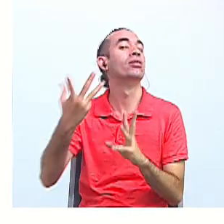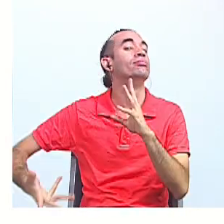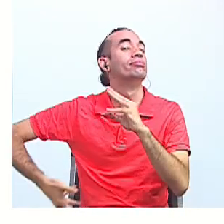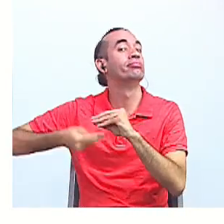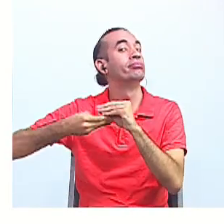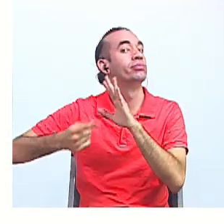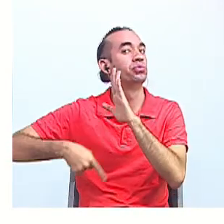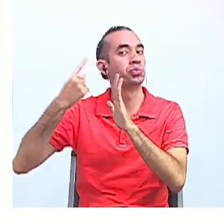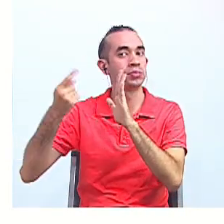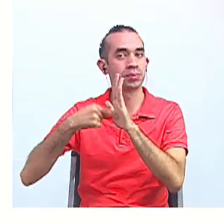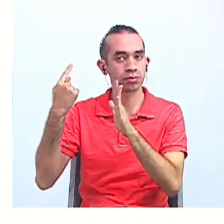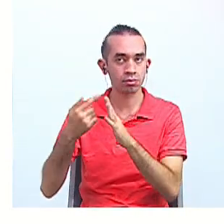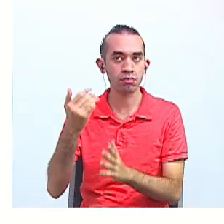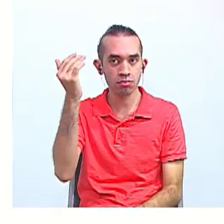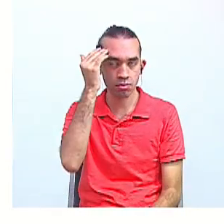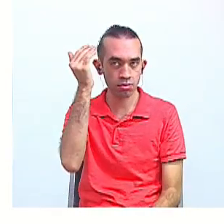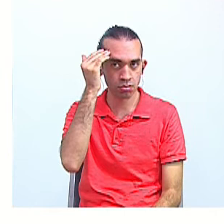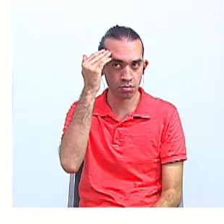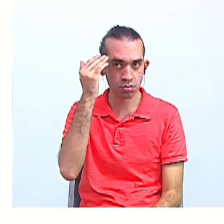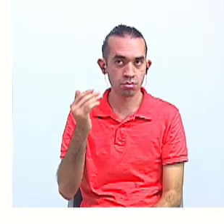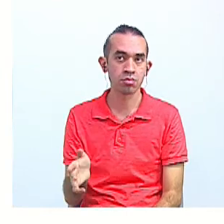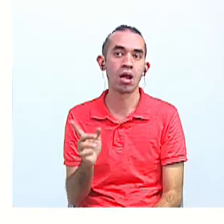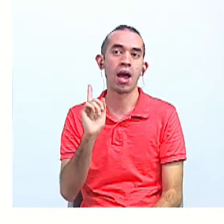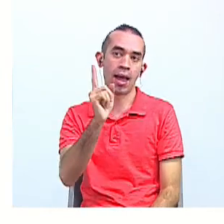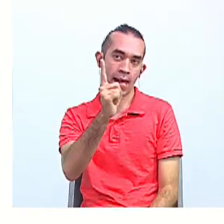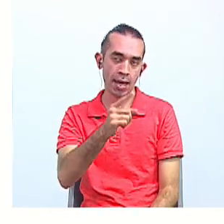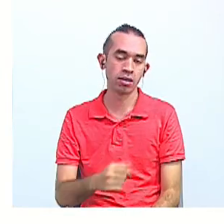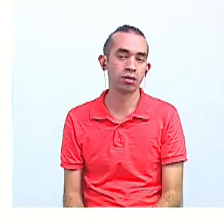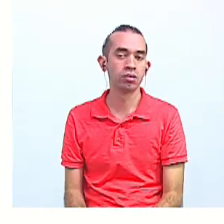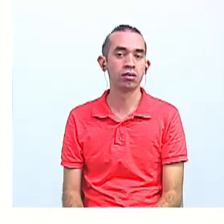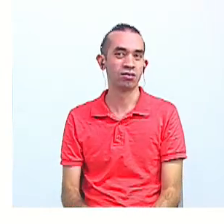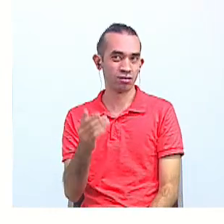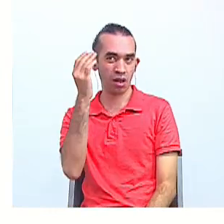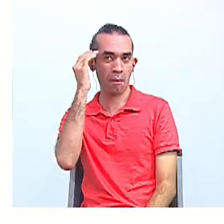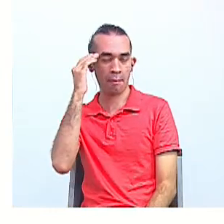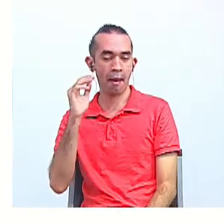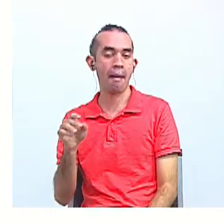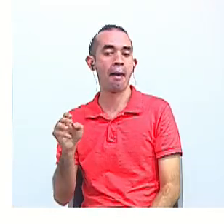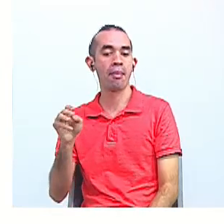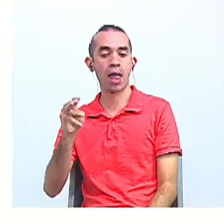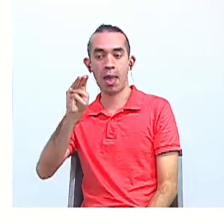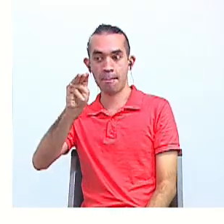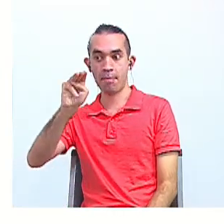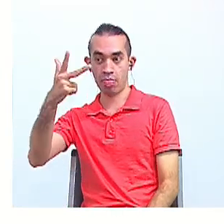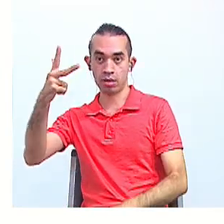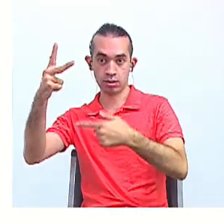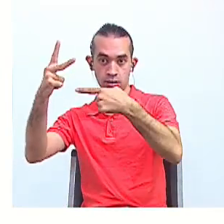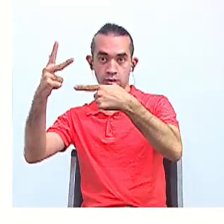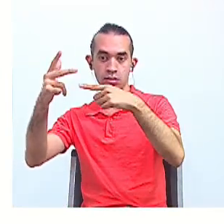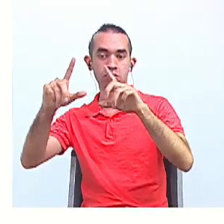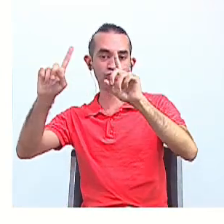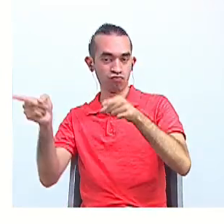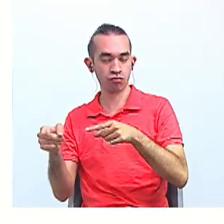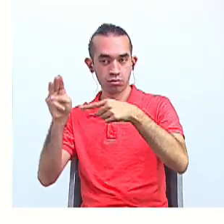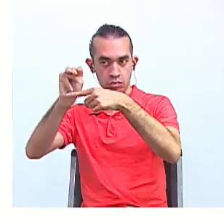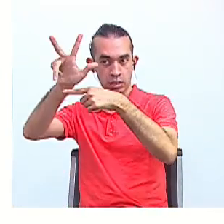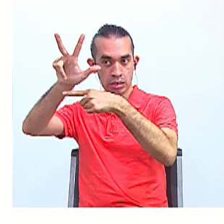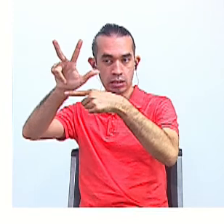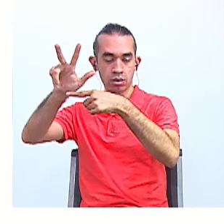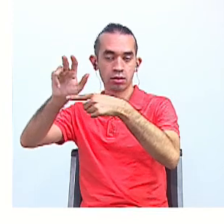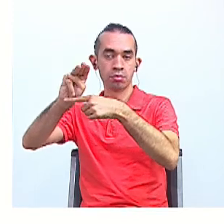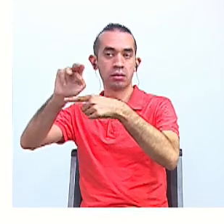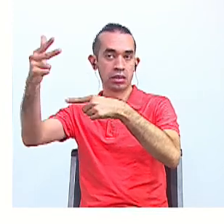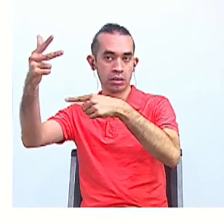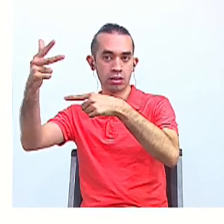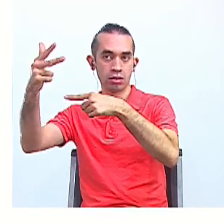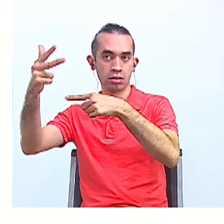inmediatamente. Ahora vemos que más bien colocamos metros cúbicos en el numerador, que es lo que queremos al final de esta